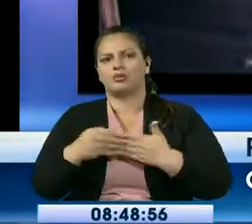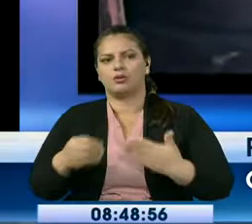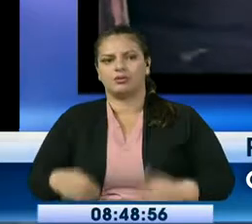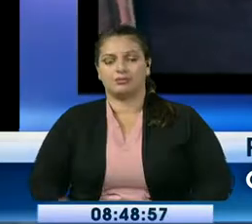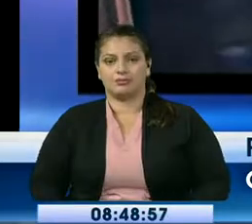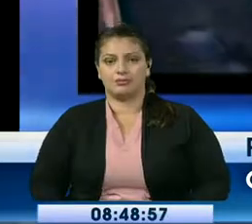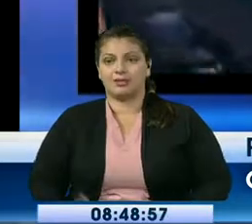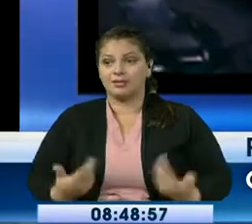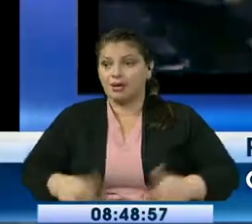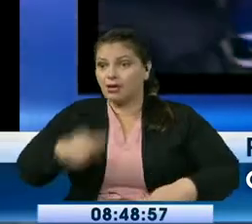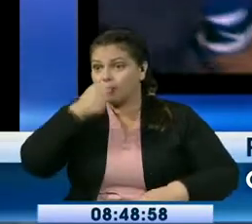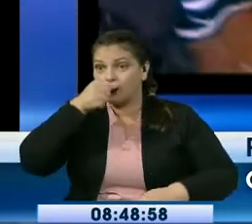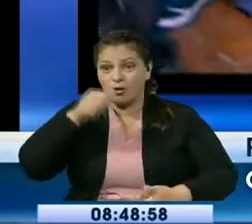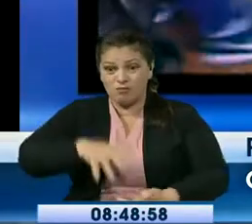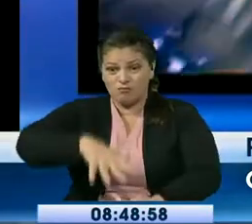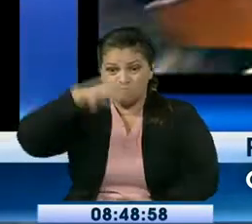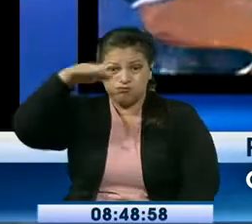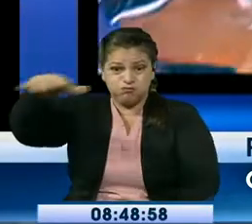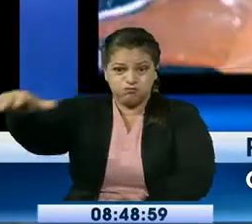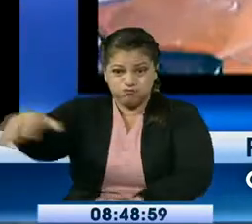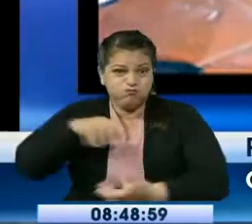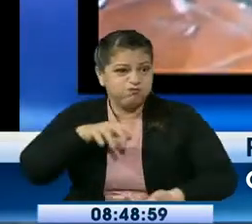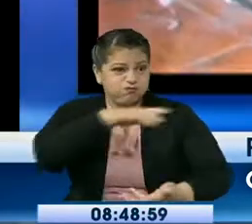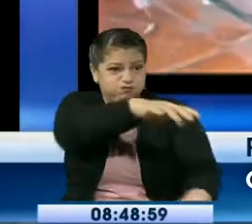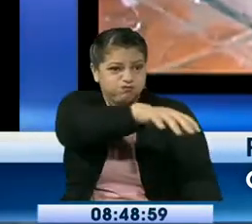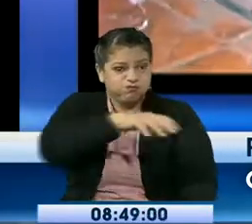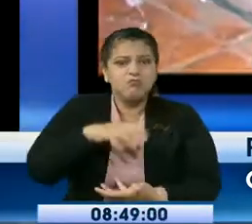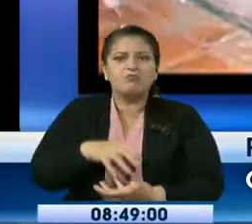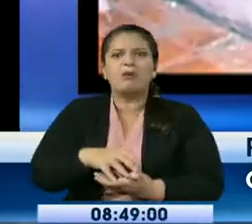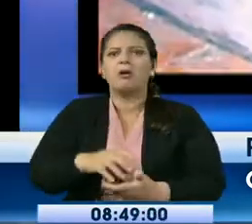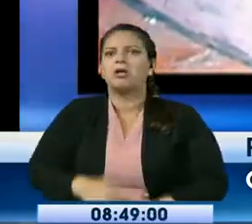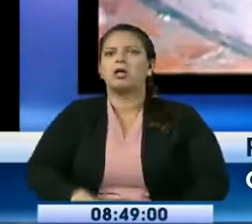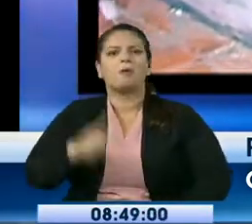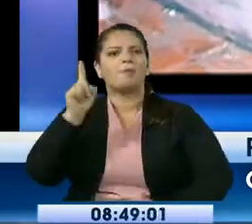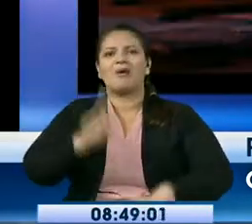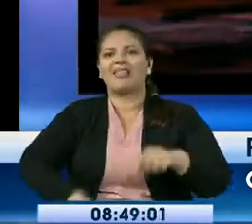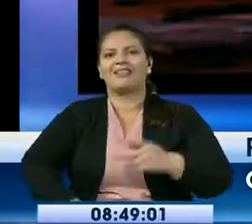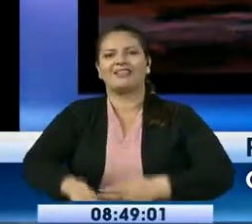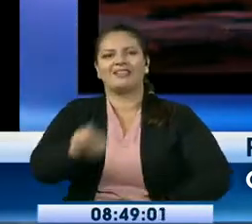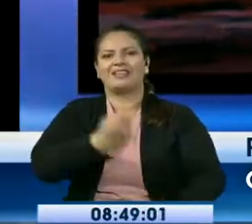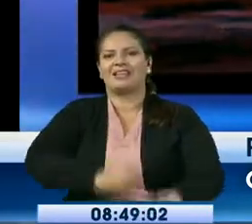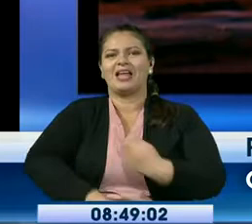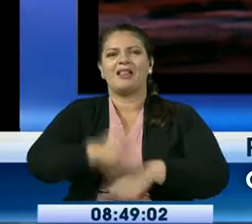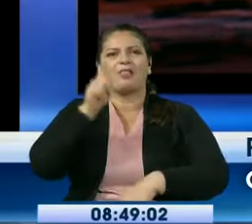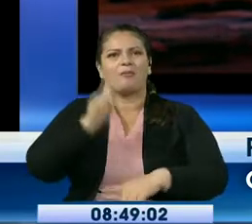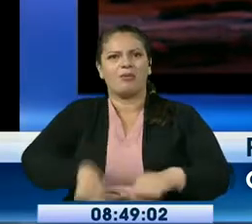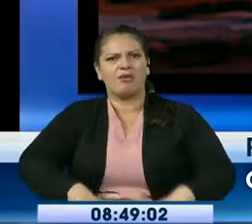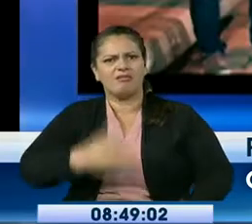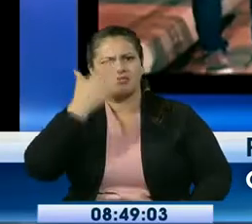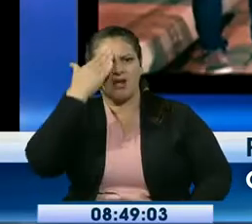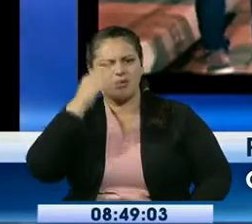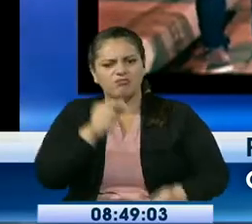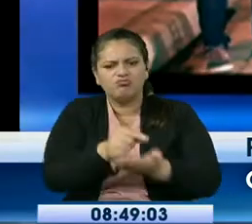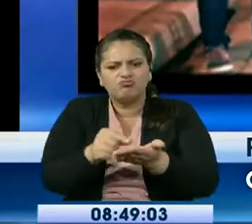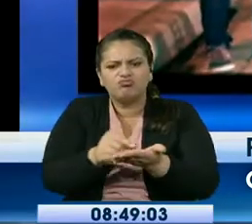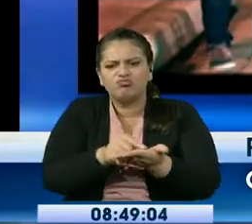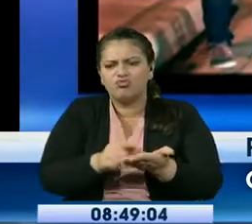dosis, 1.420.000 dosis de marihuana sean comercializadas, distribuidas